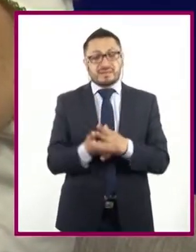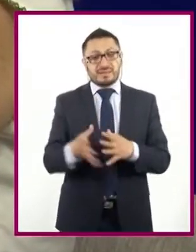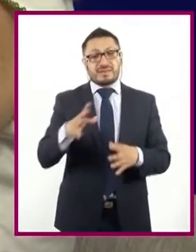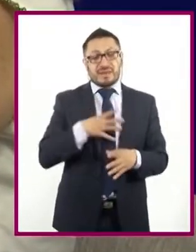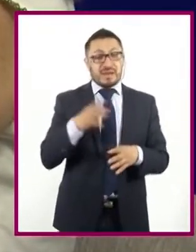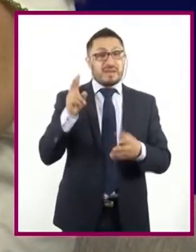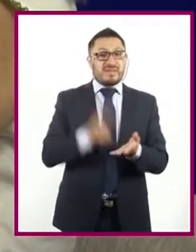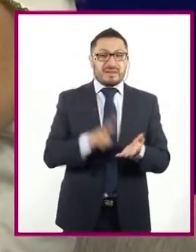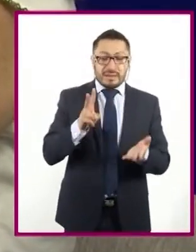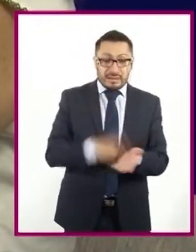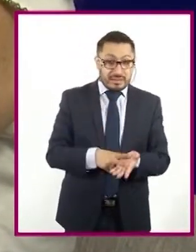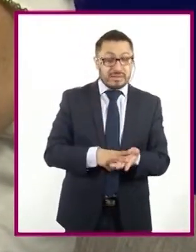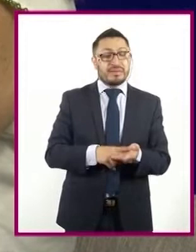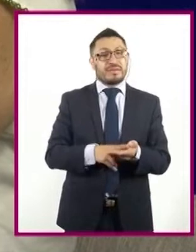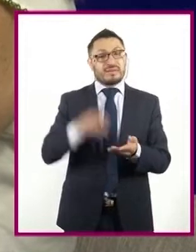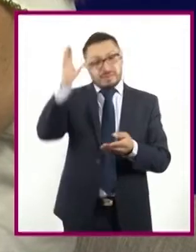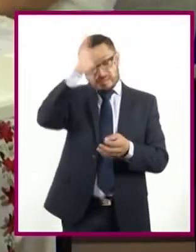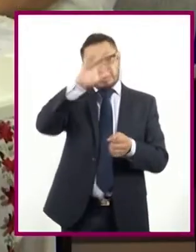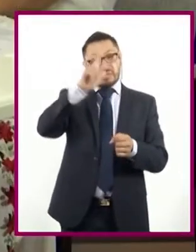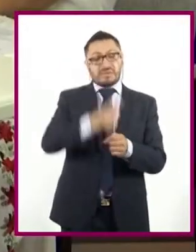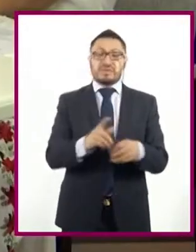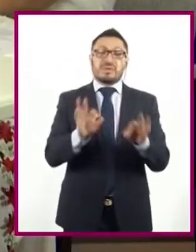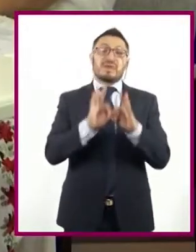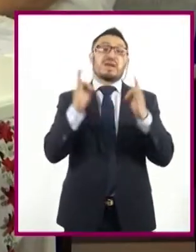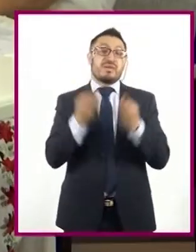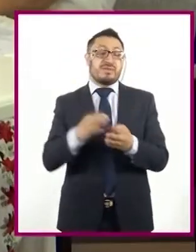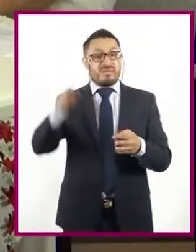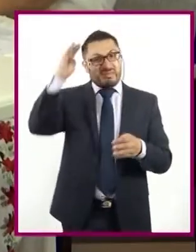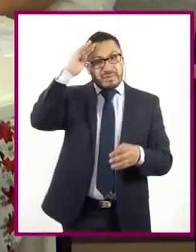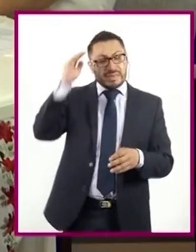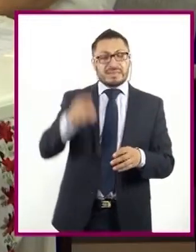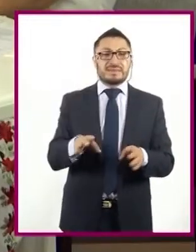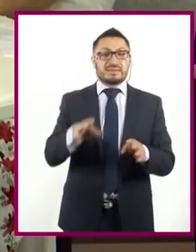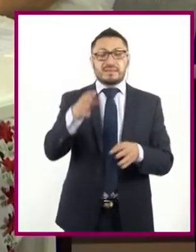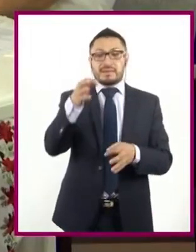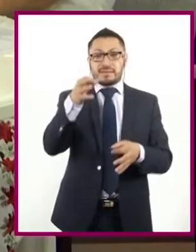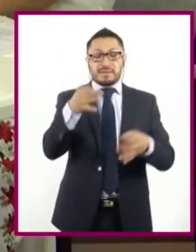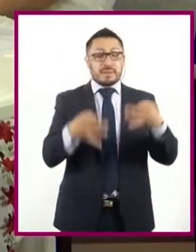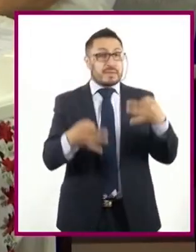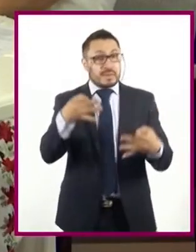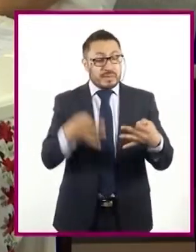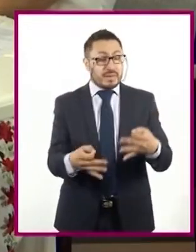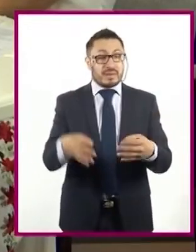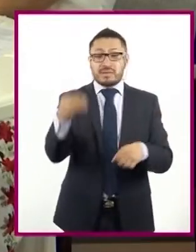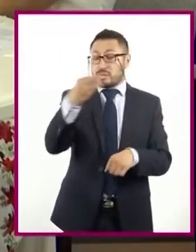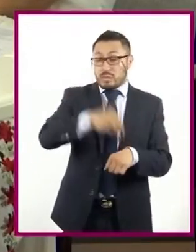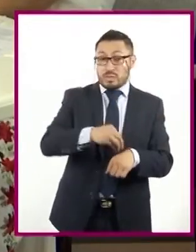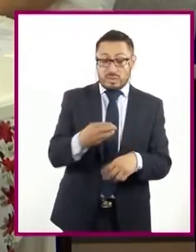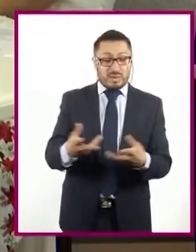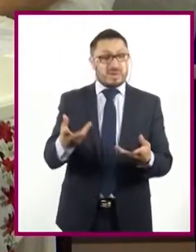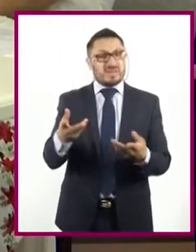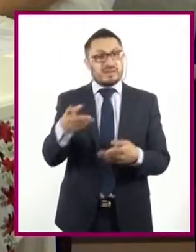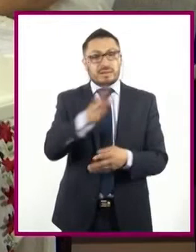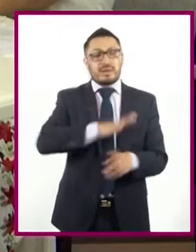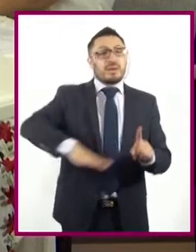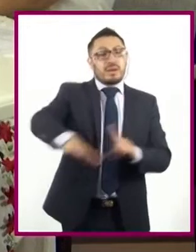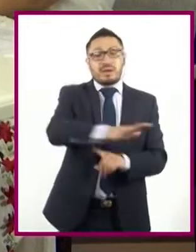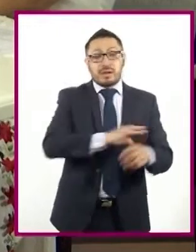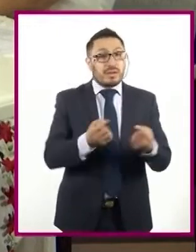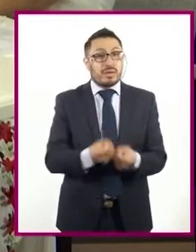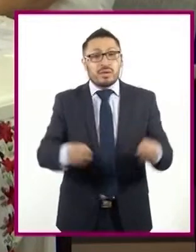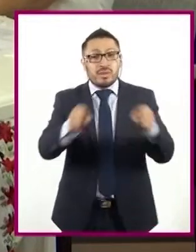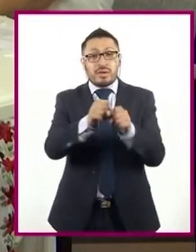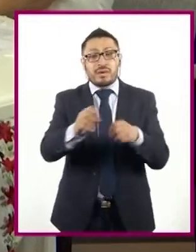criterios culturales y maneras de pensar, juzgar y comportarse. Desde el punto de vista de la sociedad, todos los